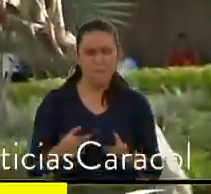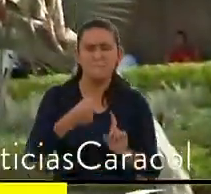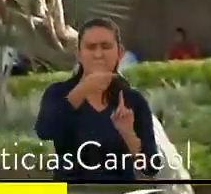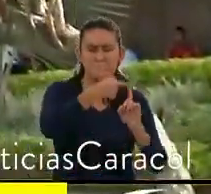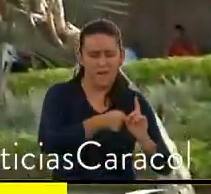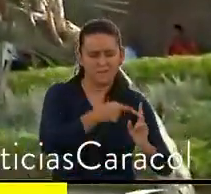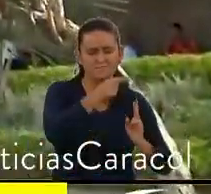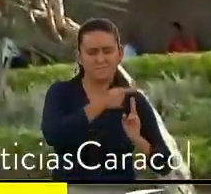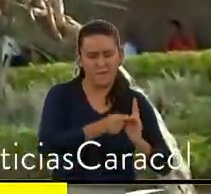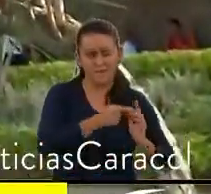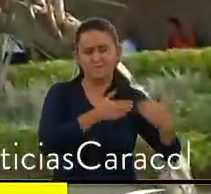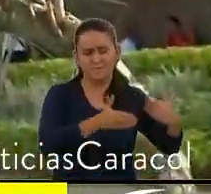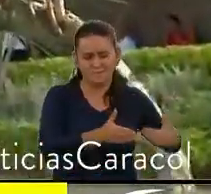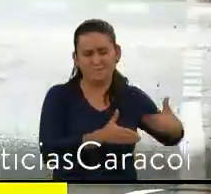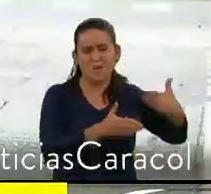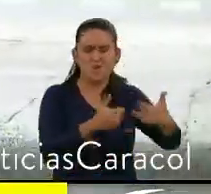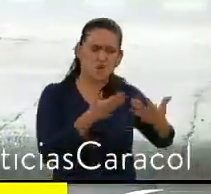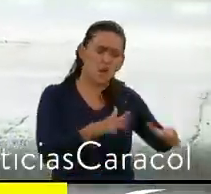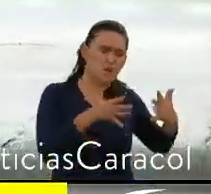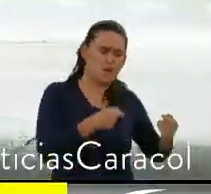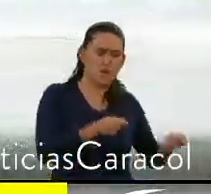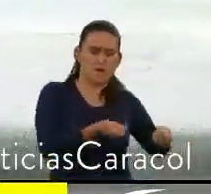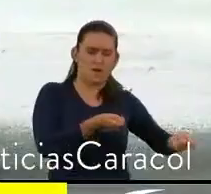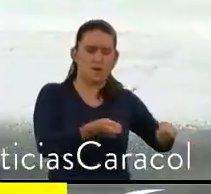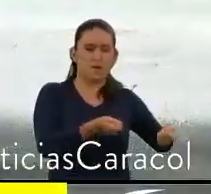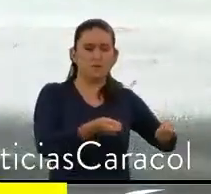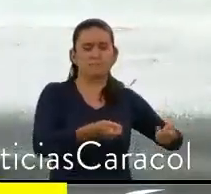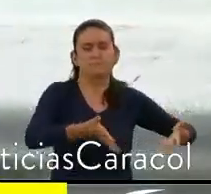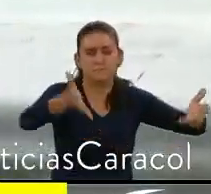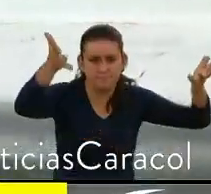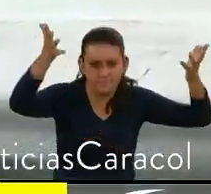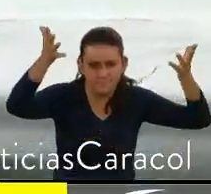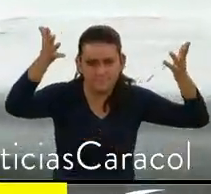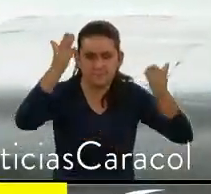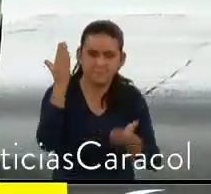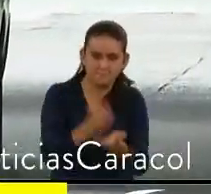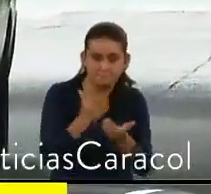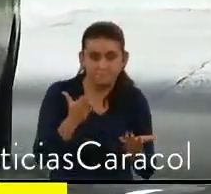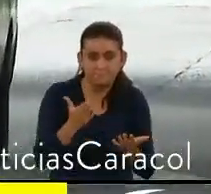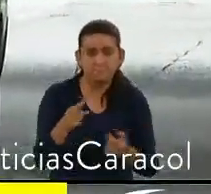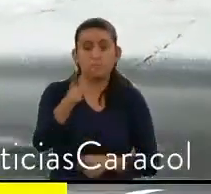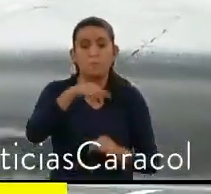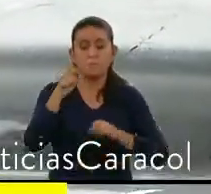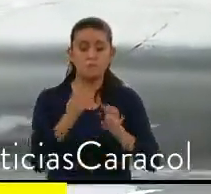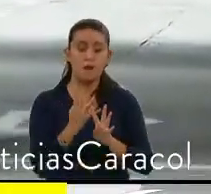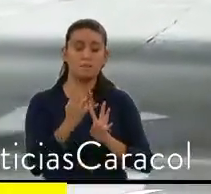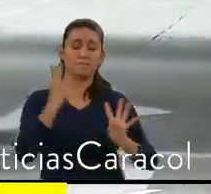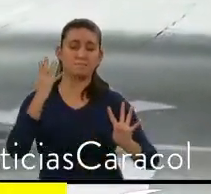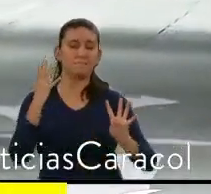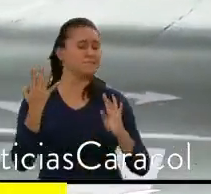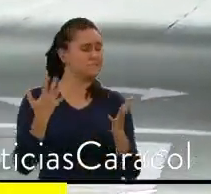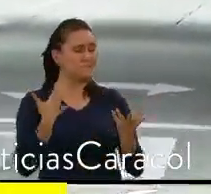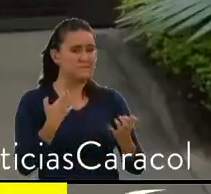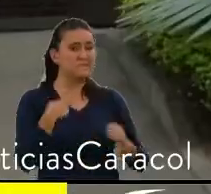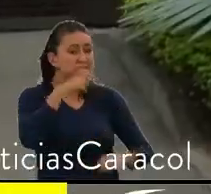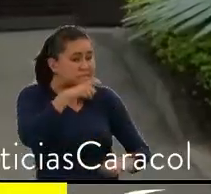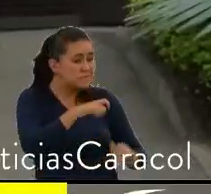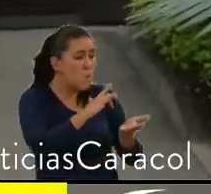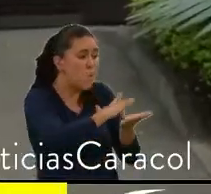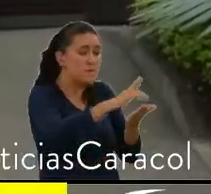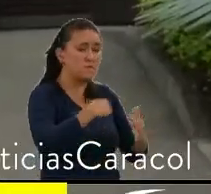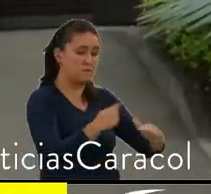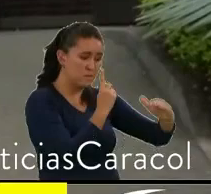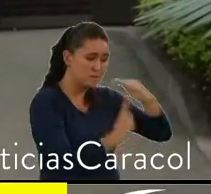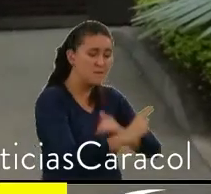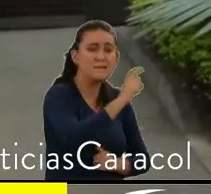esperaba evitarse llegó. Decenas de pacientes hoy se encuentran requiriendo una unidad de cuidados intensivos en Antioquia y siguen